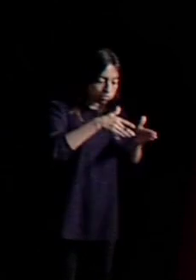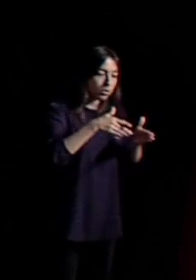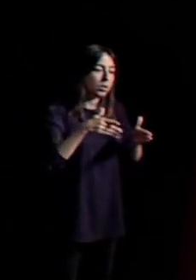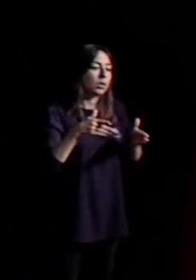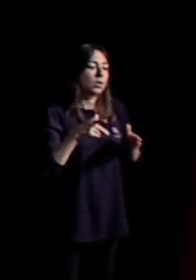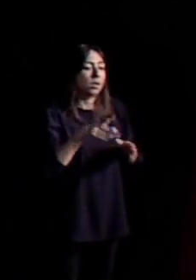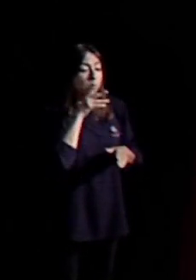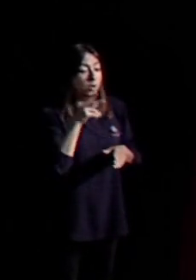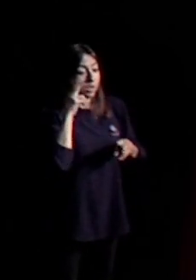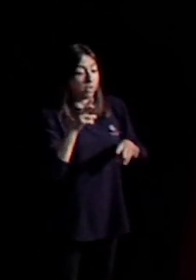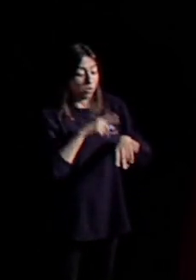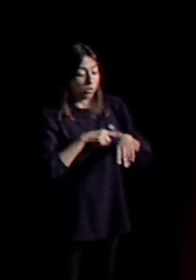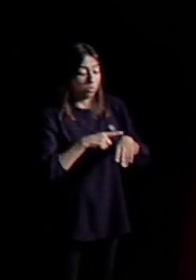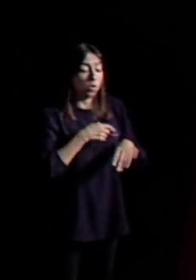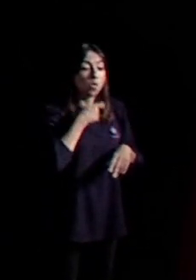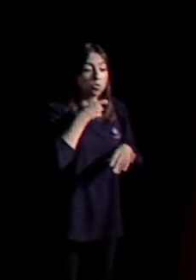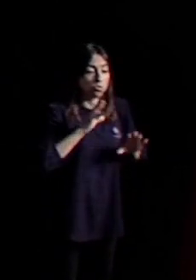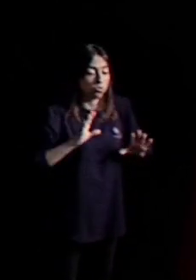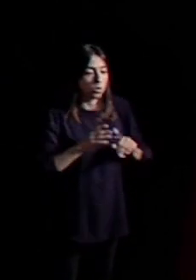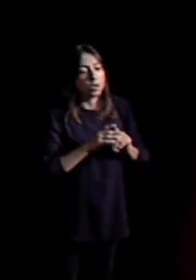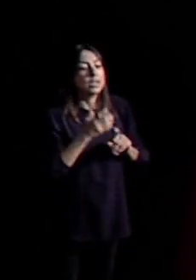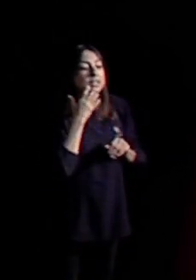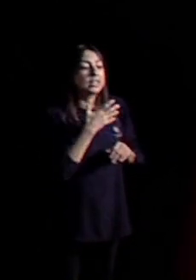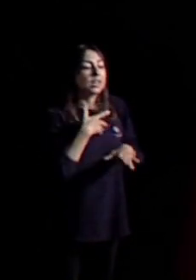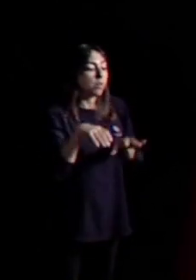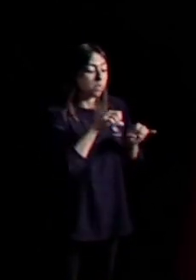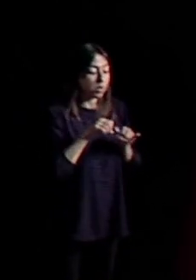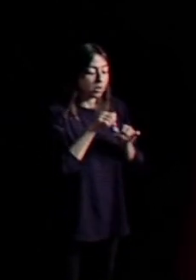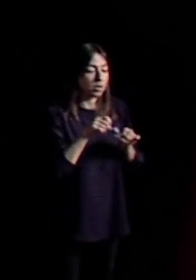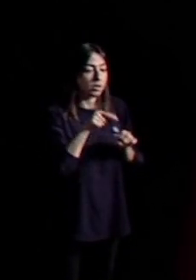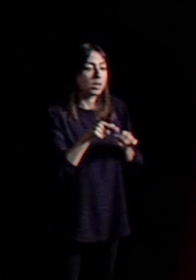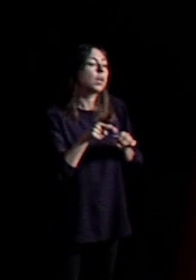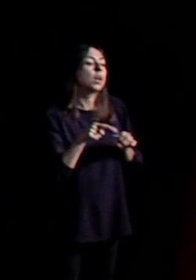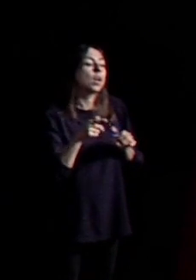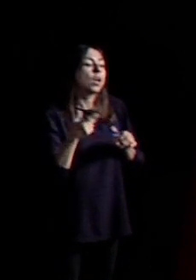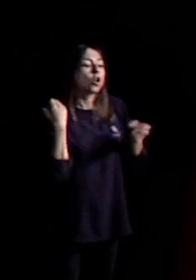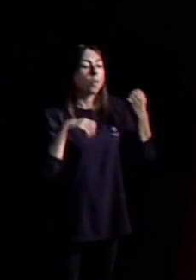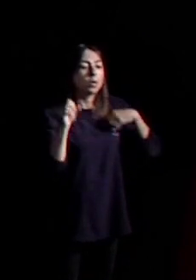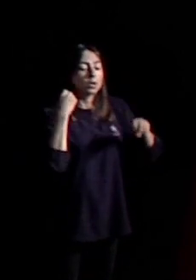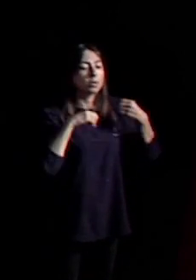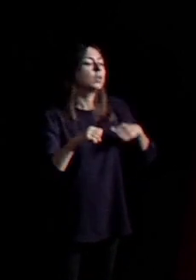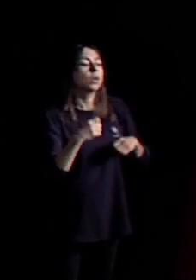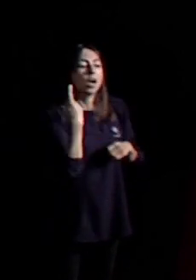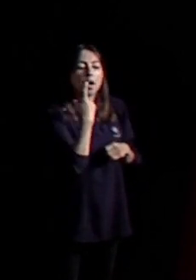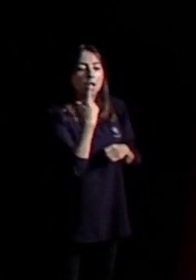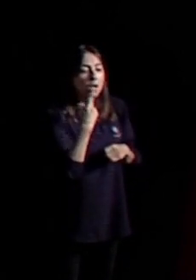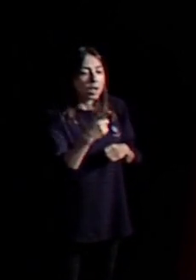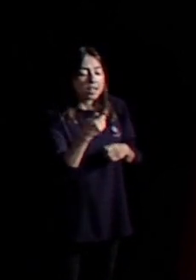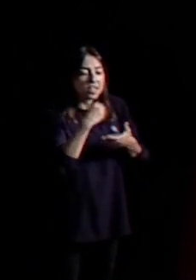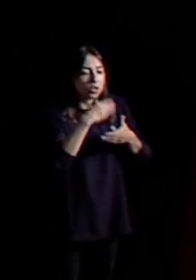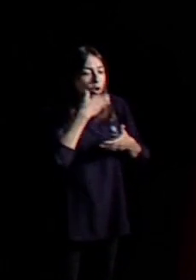que ando justo. Si queremos prevenir estos comportamientos, es necesario hacer inadmisibles los discursos de odio en el